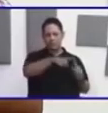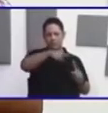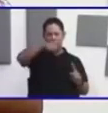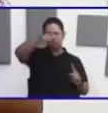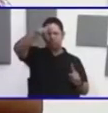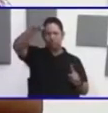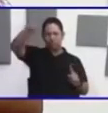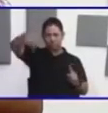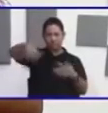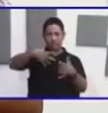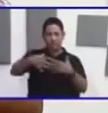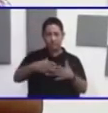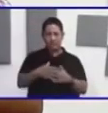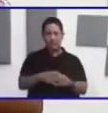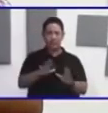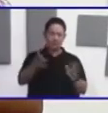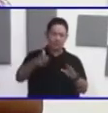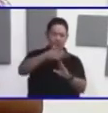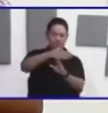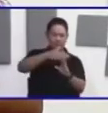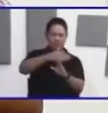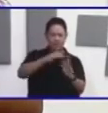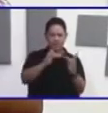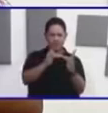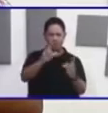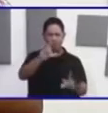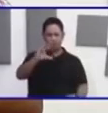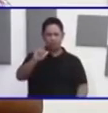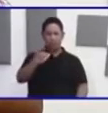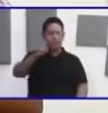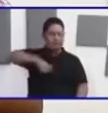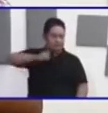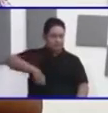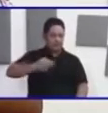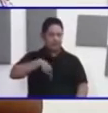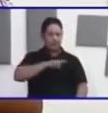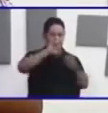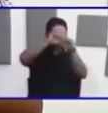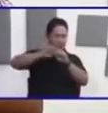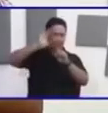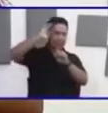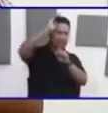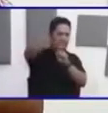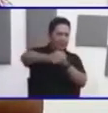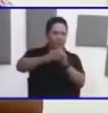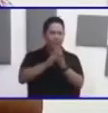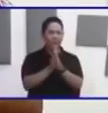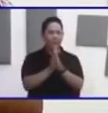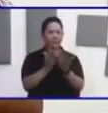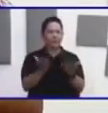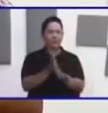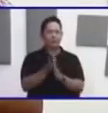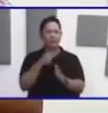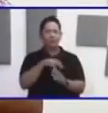de los cuales la mitad necesitaría una cama de UCI. Entonces nos puso sobre la urgencia de poder disponer eso